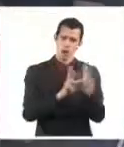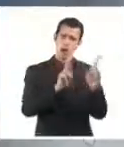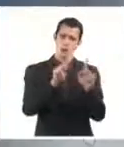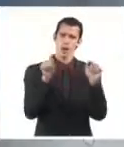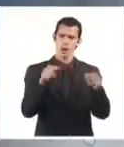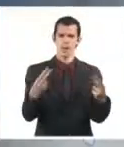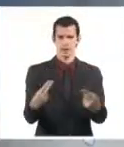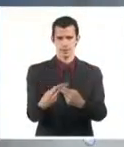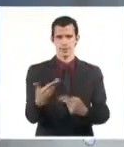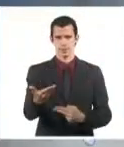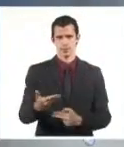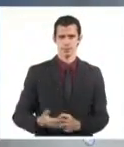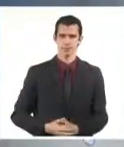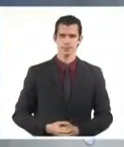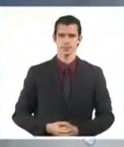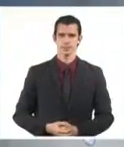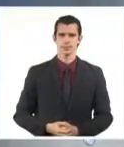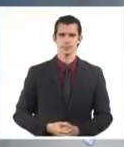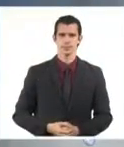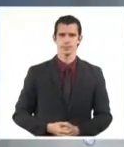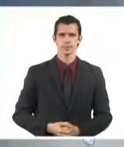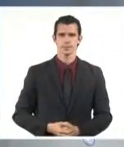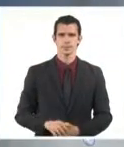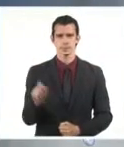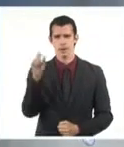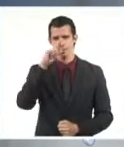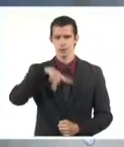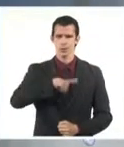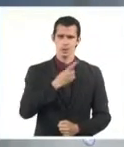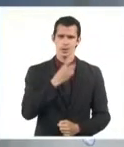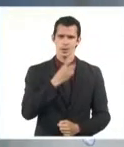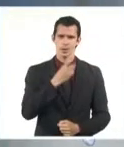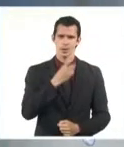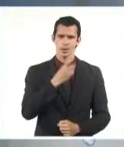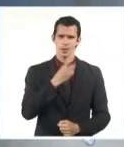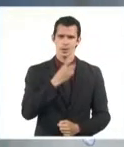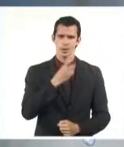Con esta información finalizan las notas culturales. Buenas noches.